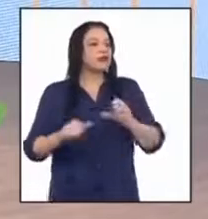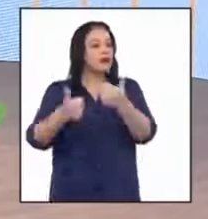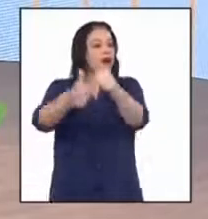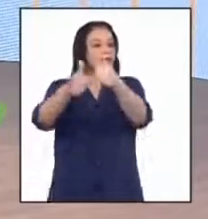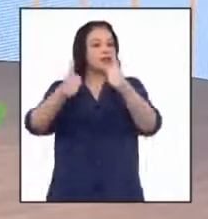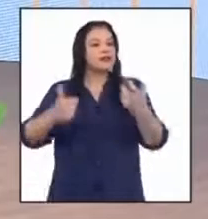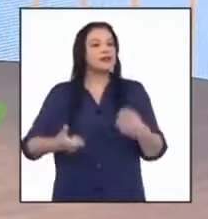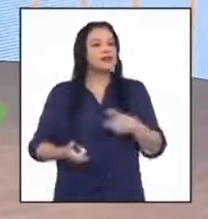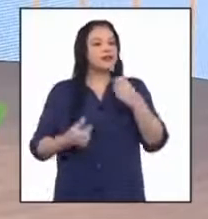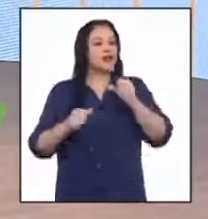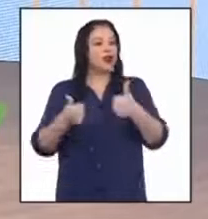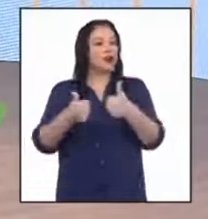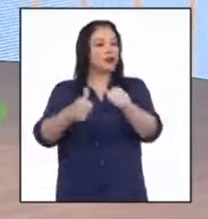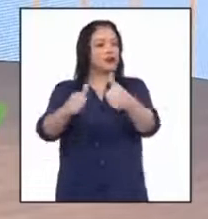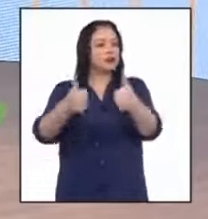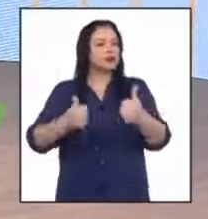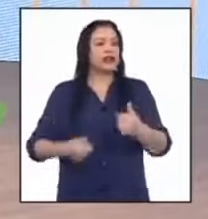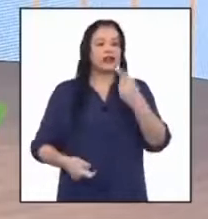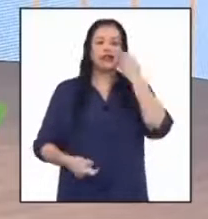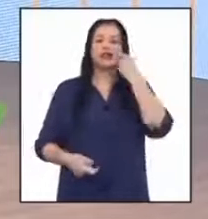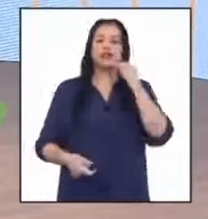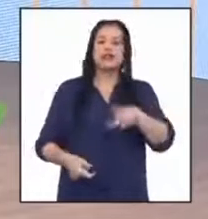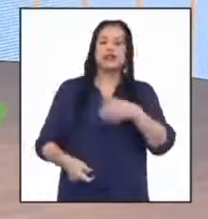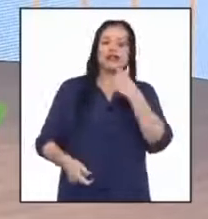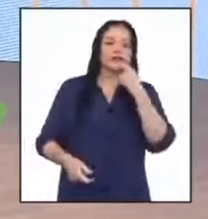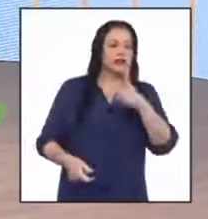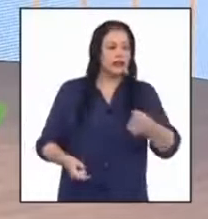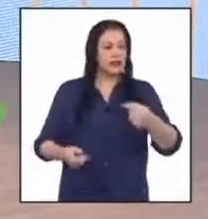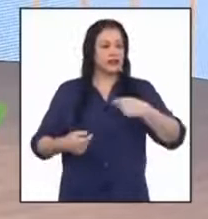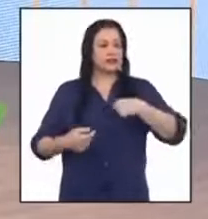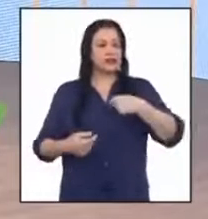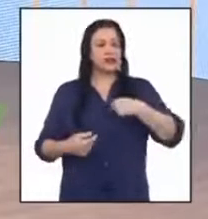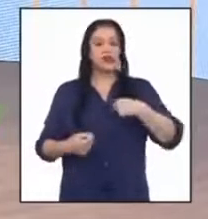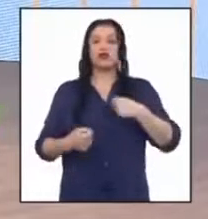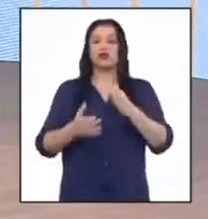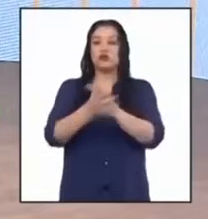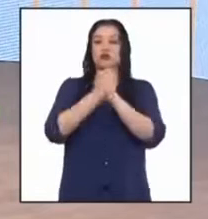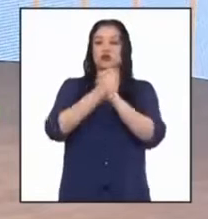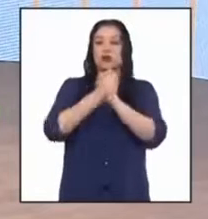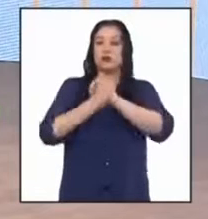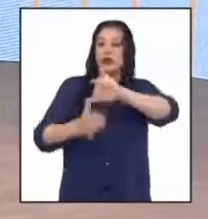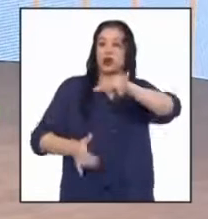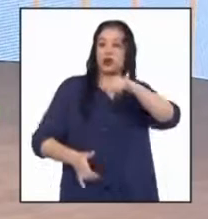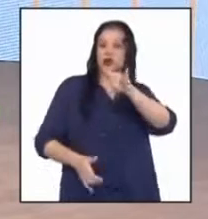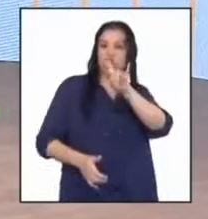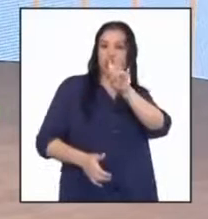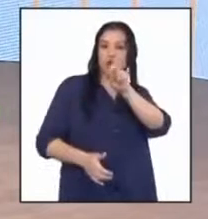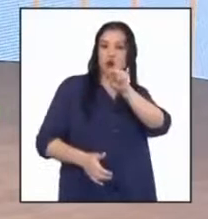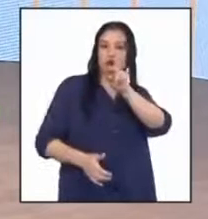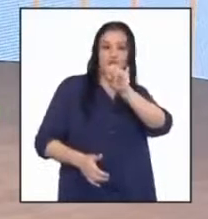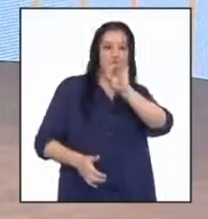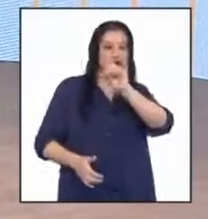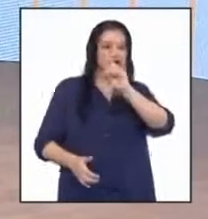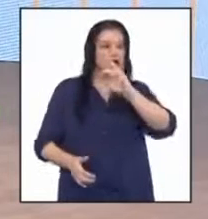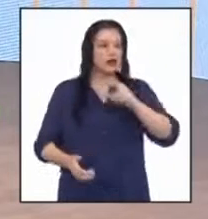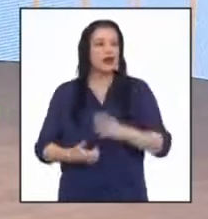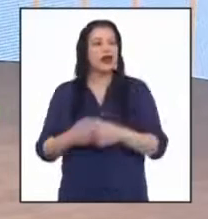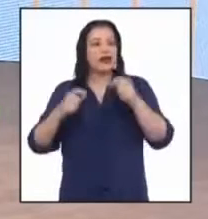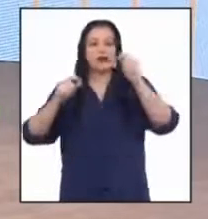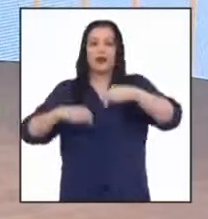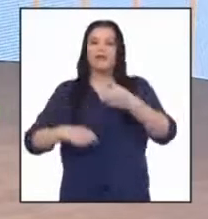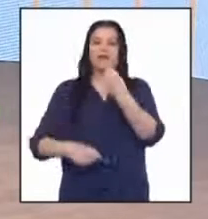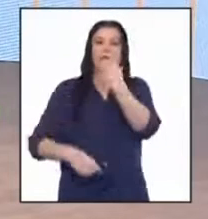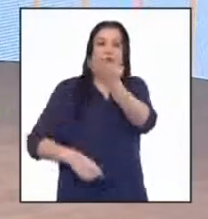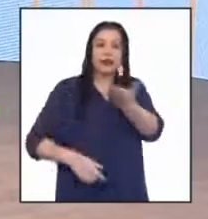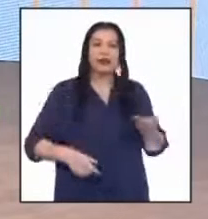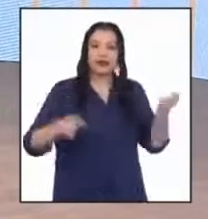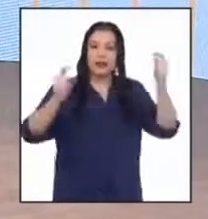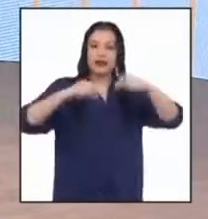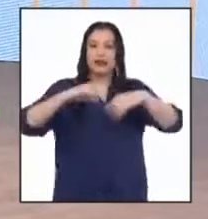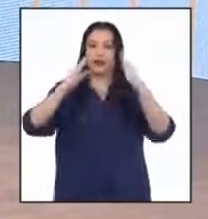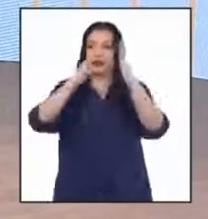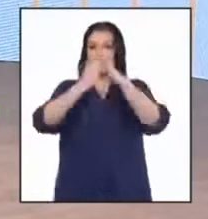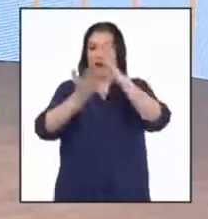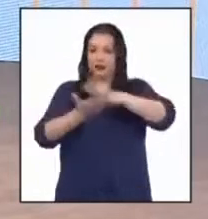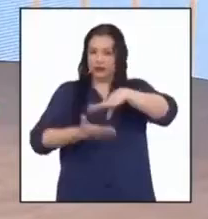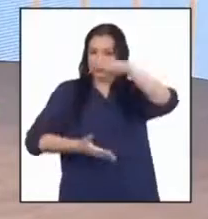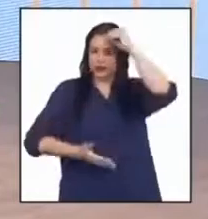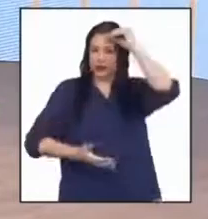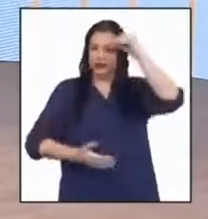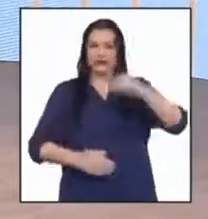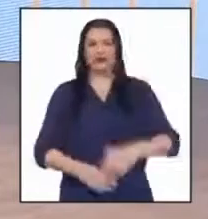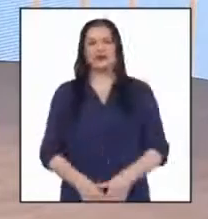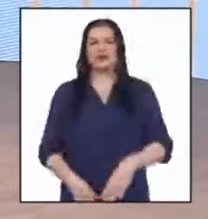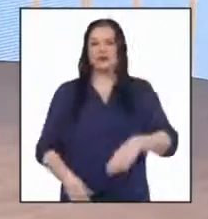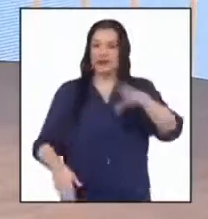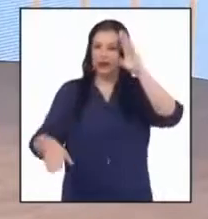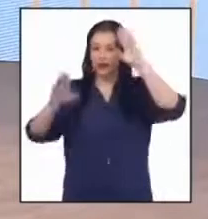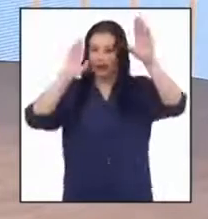imaynatas kachkanki chik warmi hari masi kunaño hamkani wojikichik Junior. Ayin hamus hakaichik hay programa ikichik Aprendo en Casa Nishan.